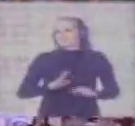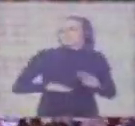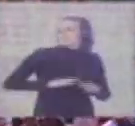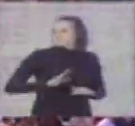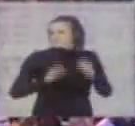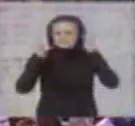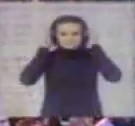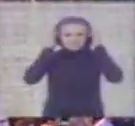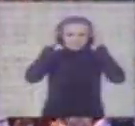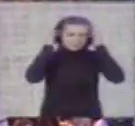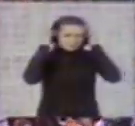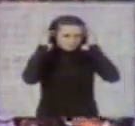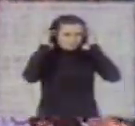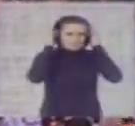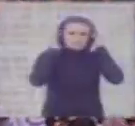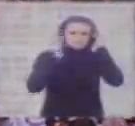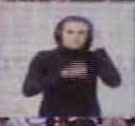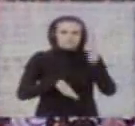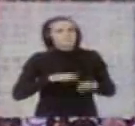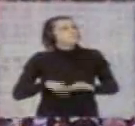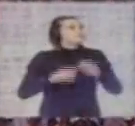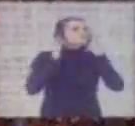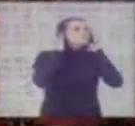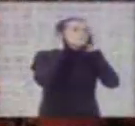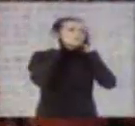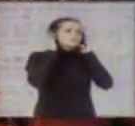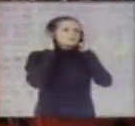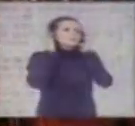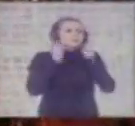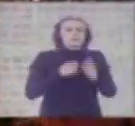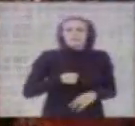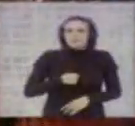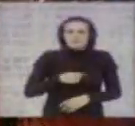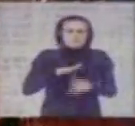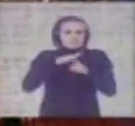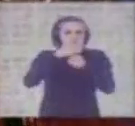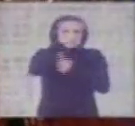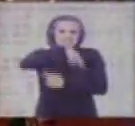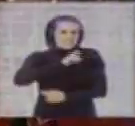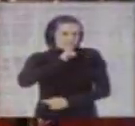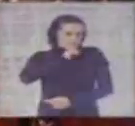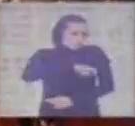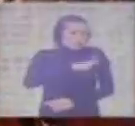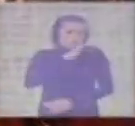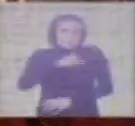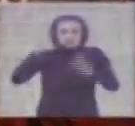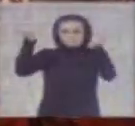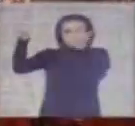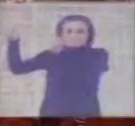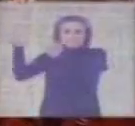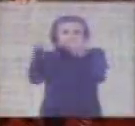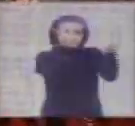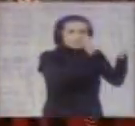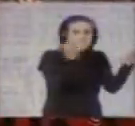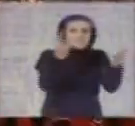tiempo para la despedida. ¿Cuánto tiempo van a utilizar en este momento? Probablemente solo lo saben ellos. Tengo que despedir